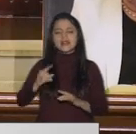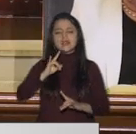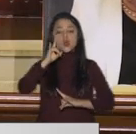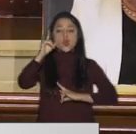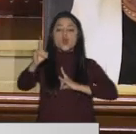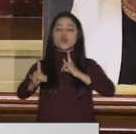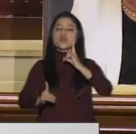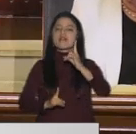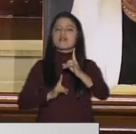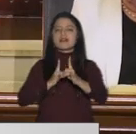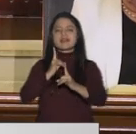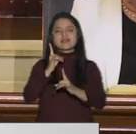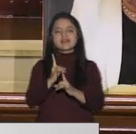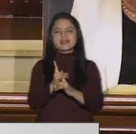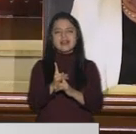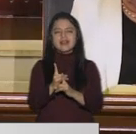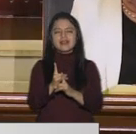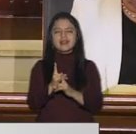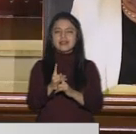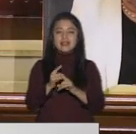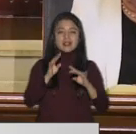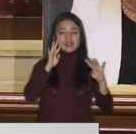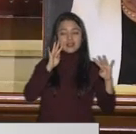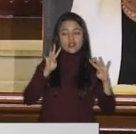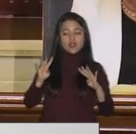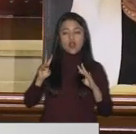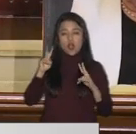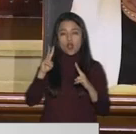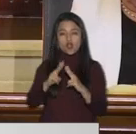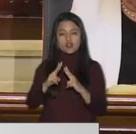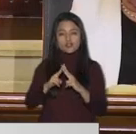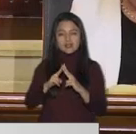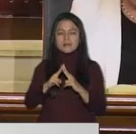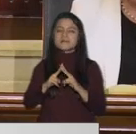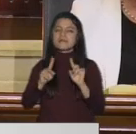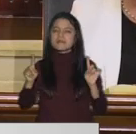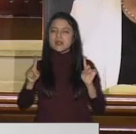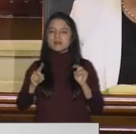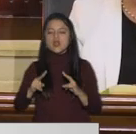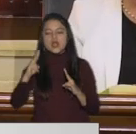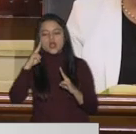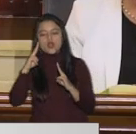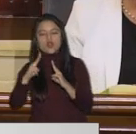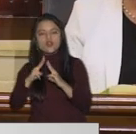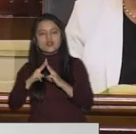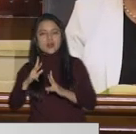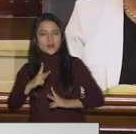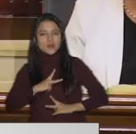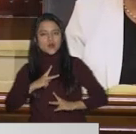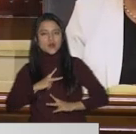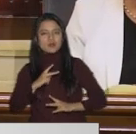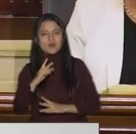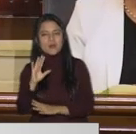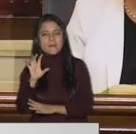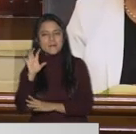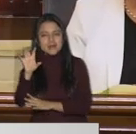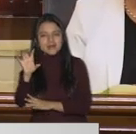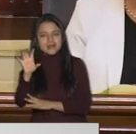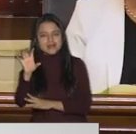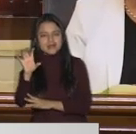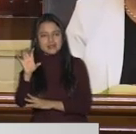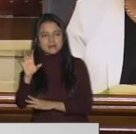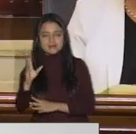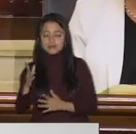primero ser local, porque al tocar las raíces de su tierra, toca también las fibras más profundas y